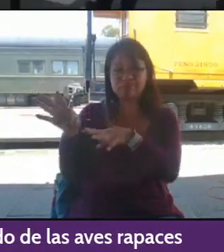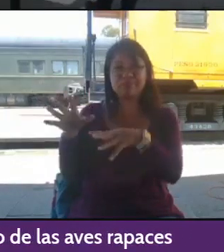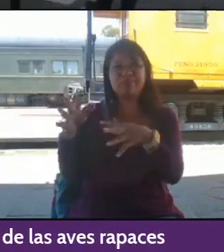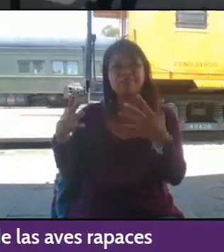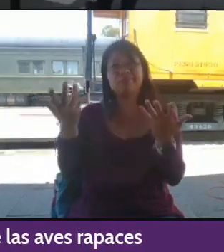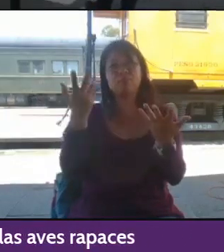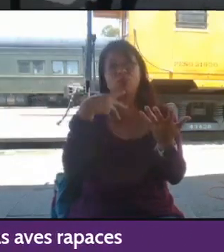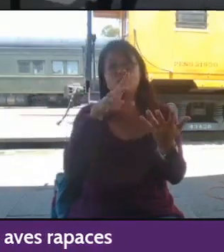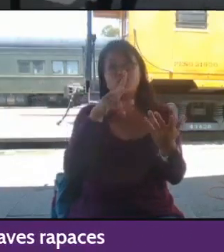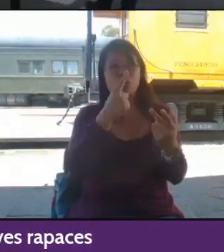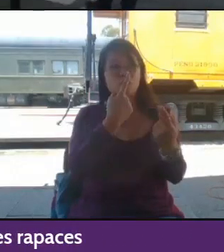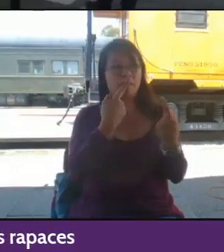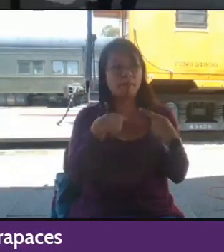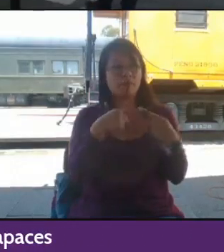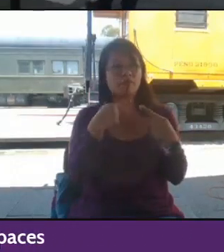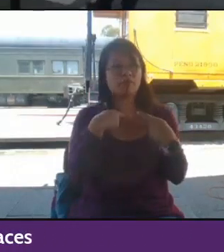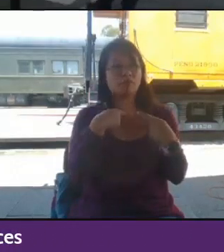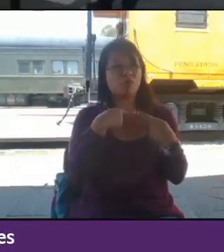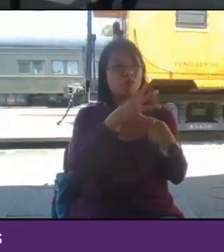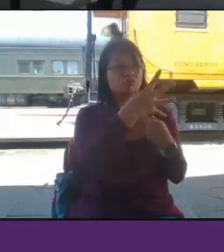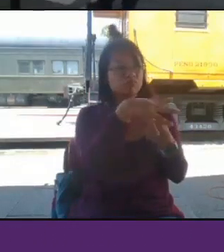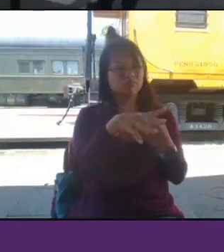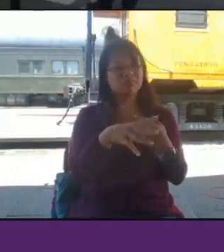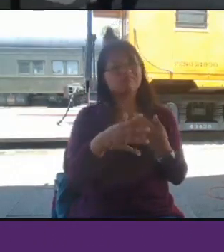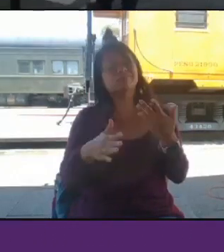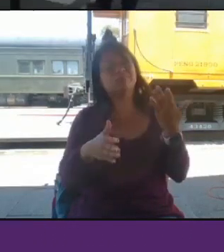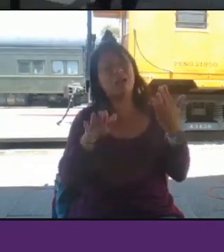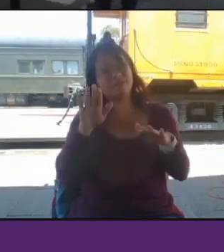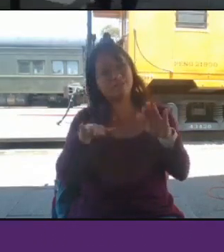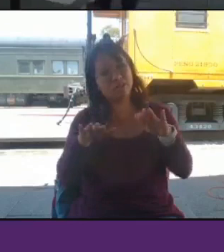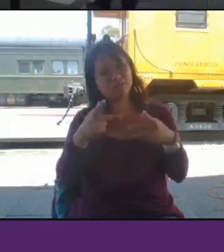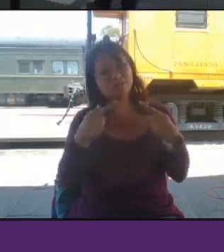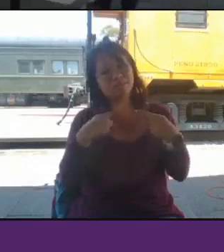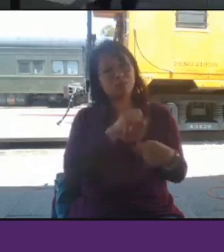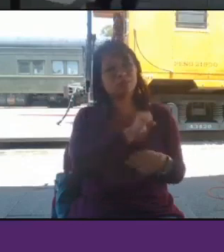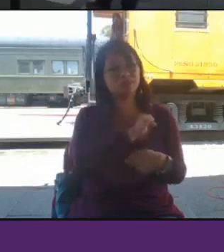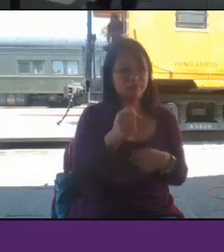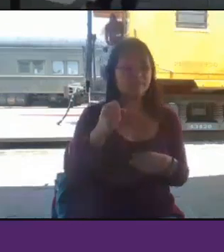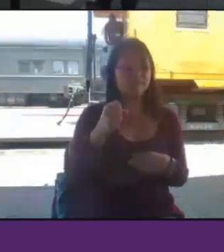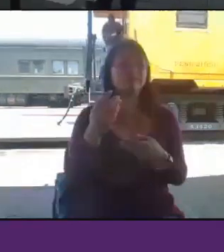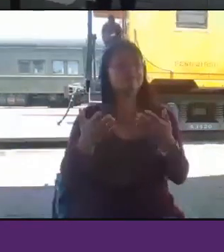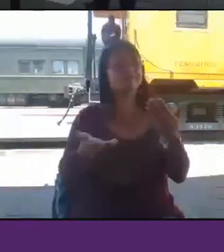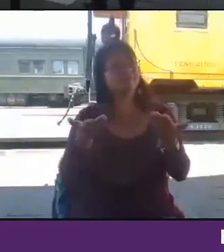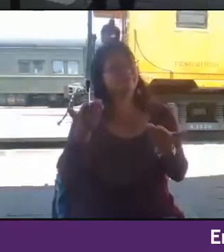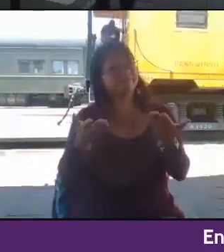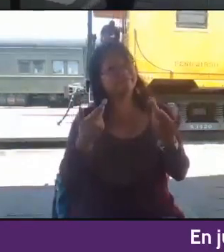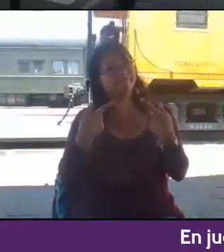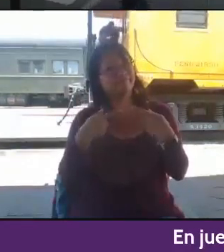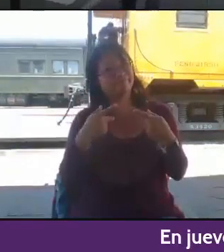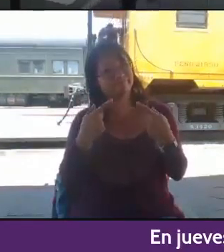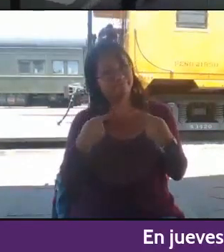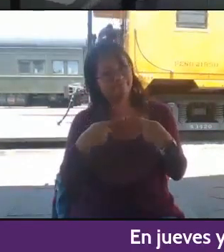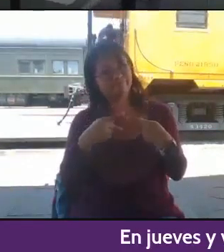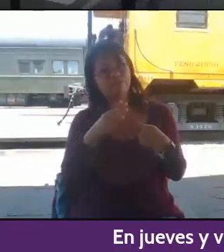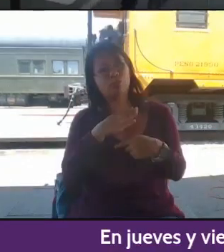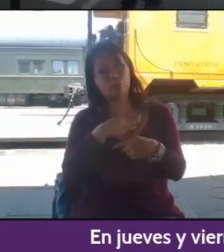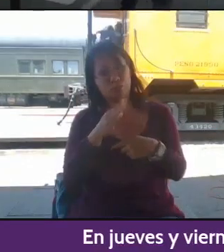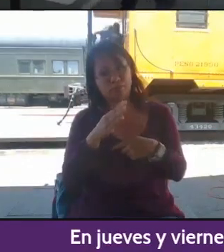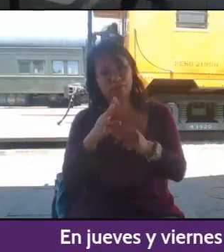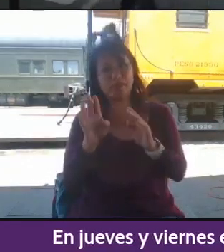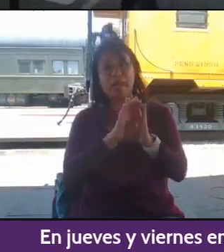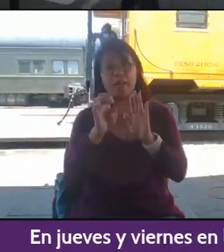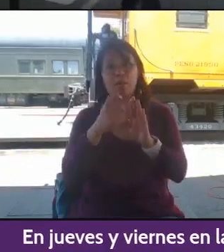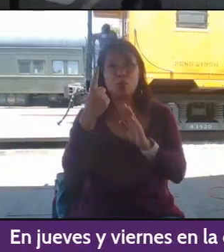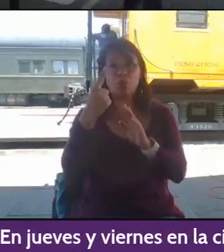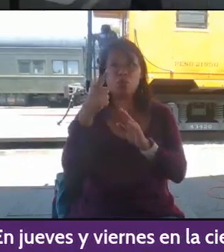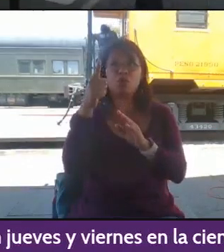de comer o para lo que sea. Y hay personas buenas y hay personas malas. Entonces, por ejemplo, si yo suelto una lechuza,